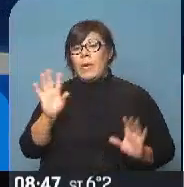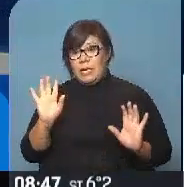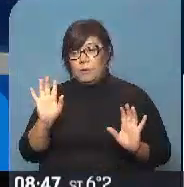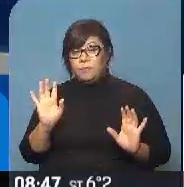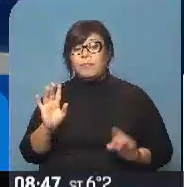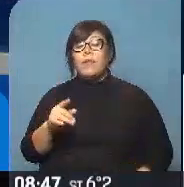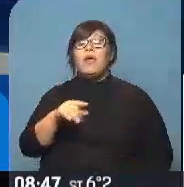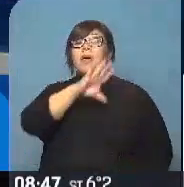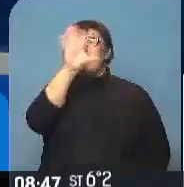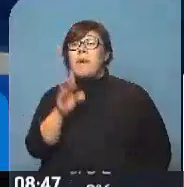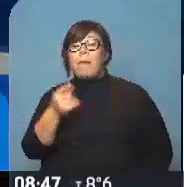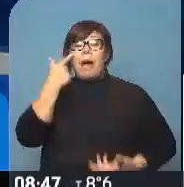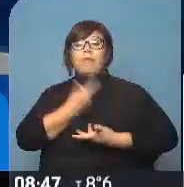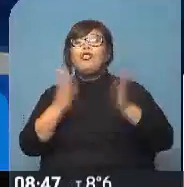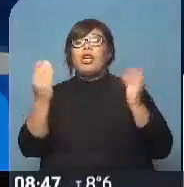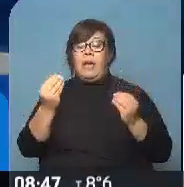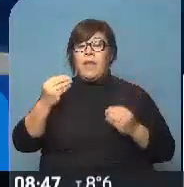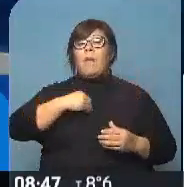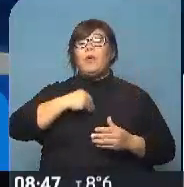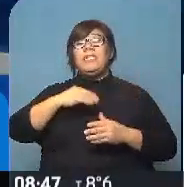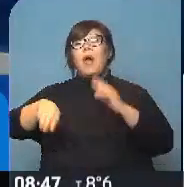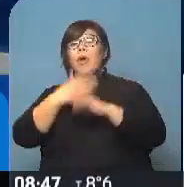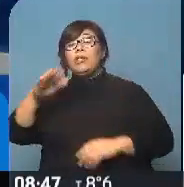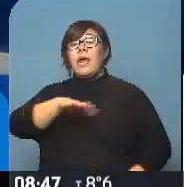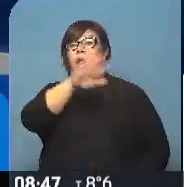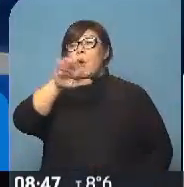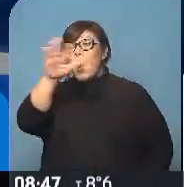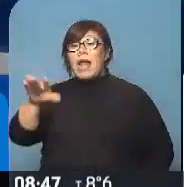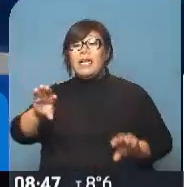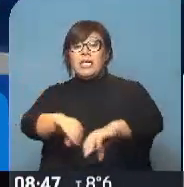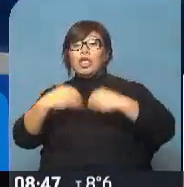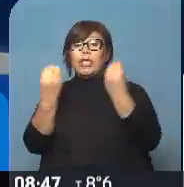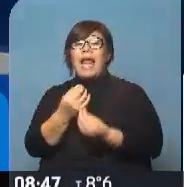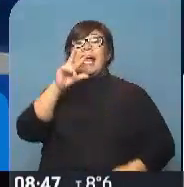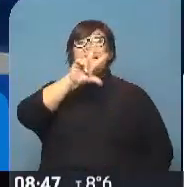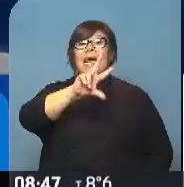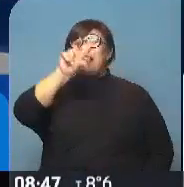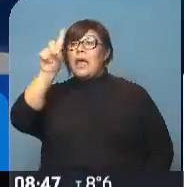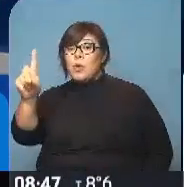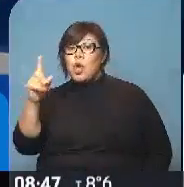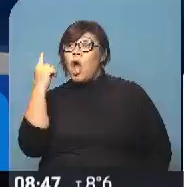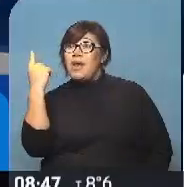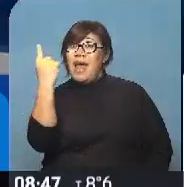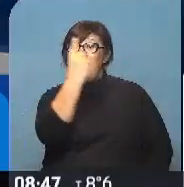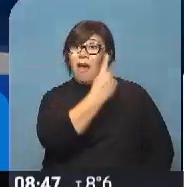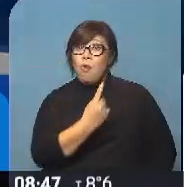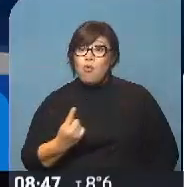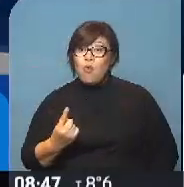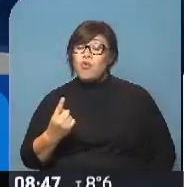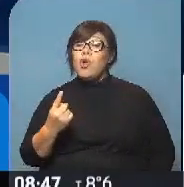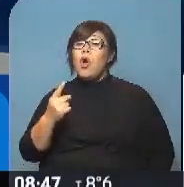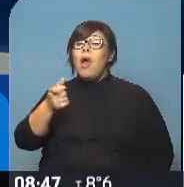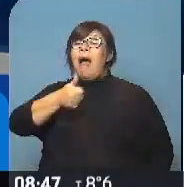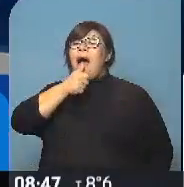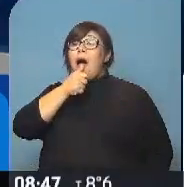31 localidades bonaerenses registran niveles por encima de los 10 microgramos por litro que es el valor seguro